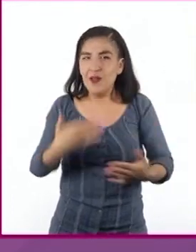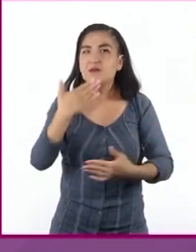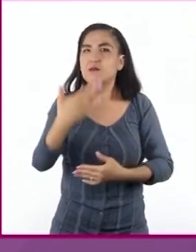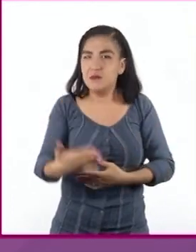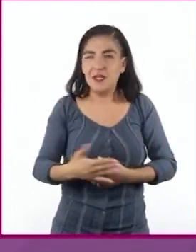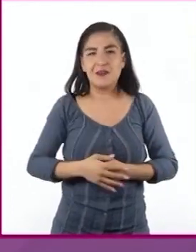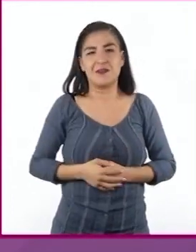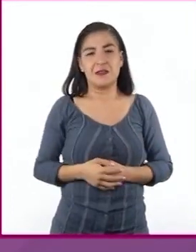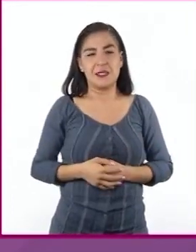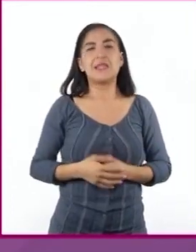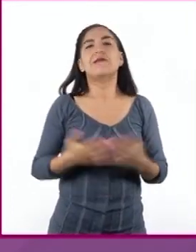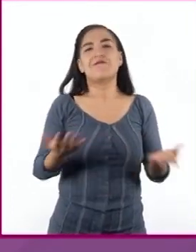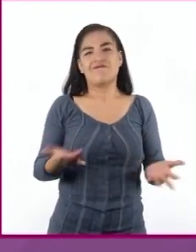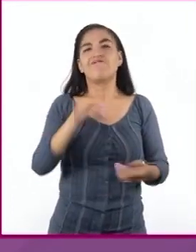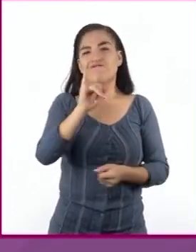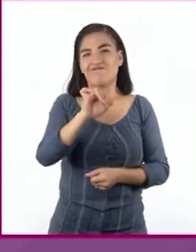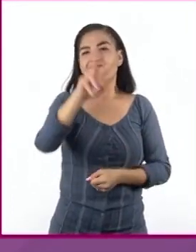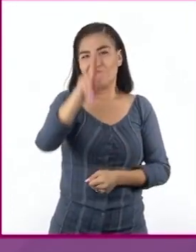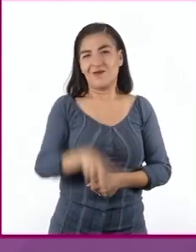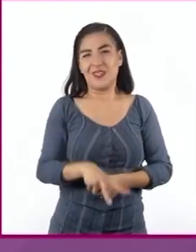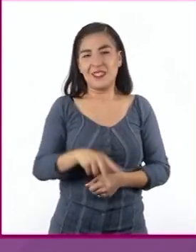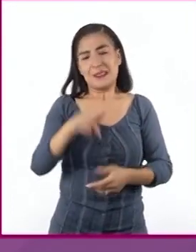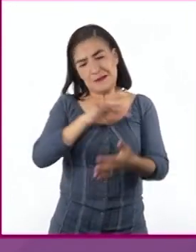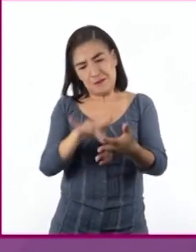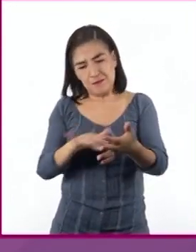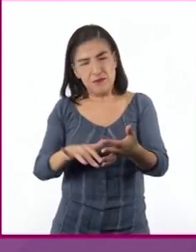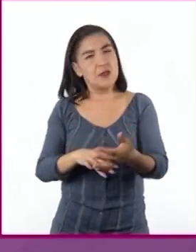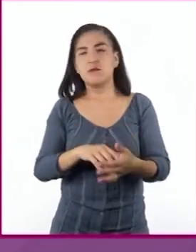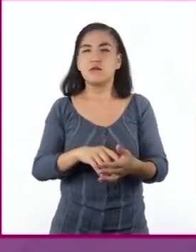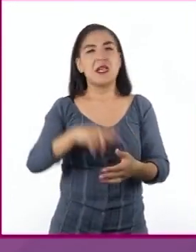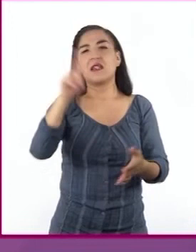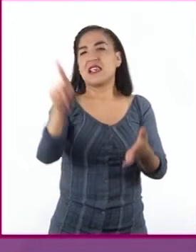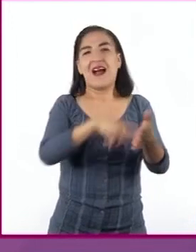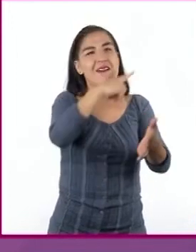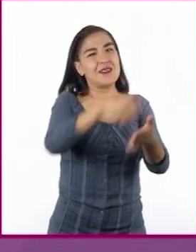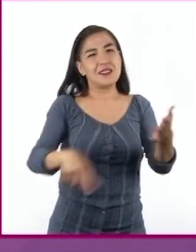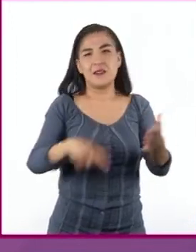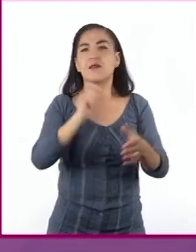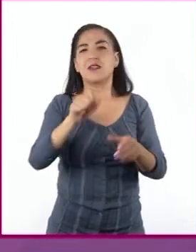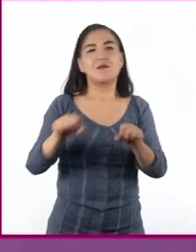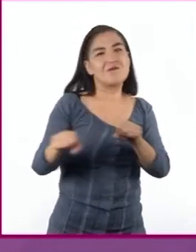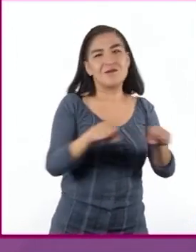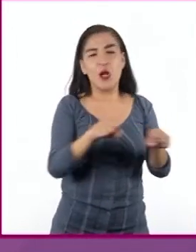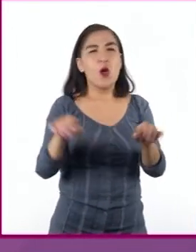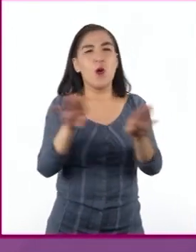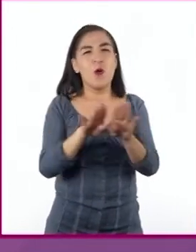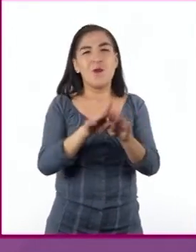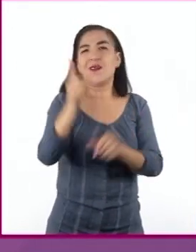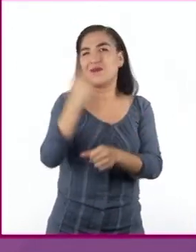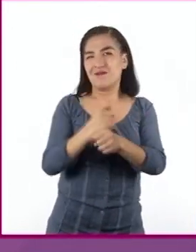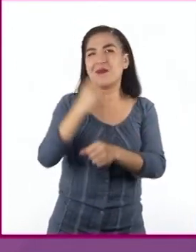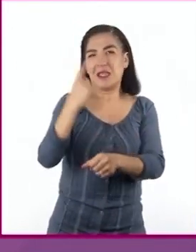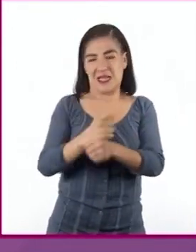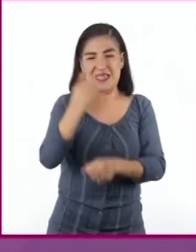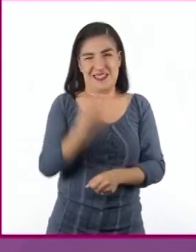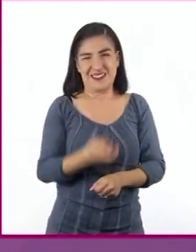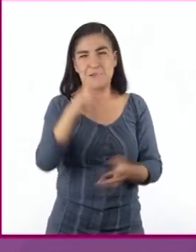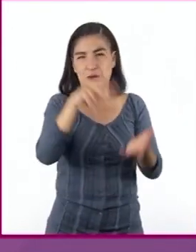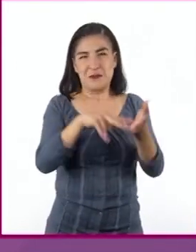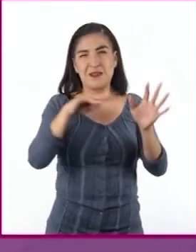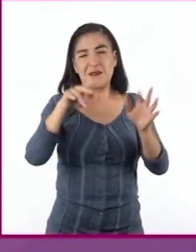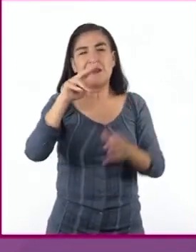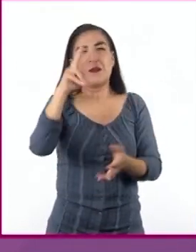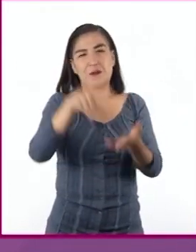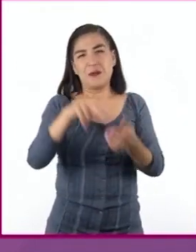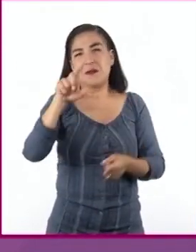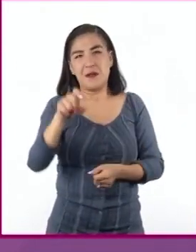y, efectivamente, se había cancelado el macrosimulacro. De esto que nos pasó,